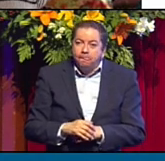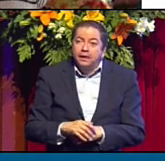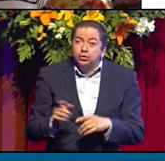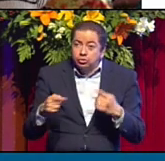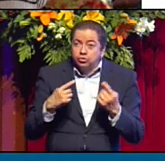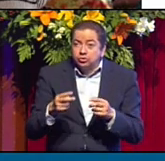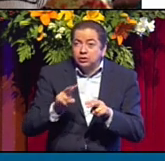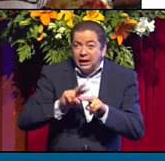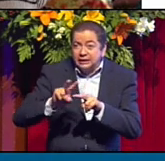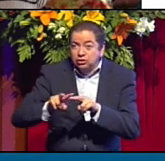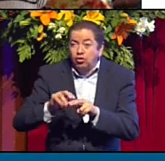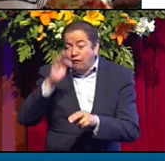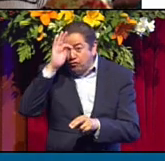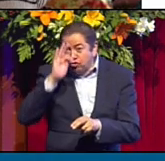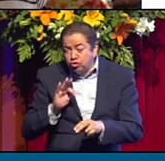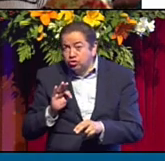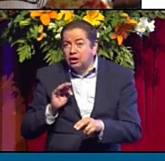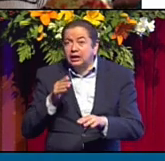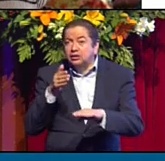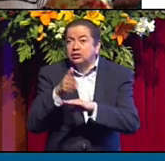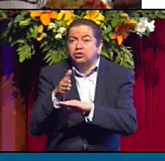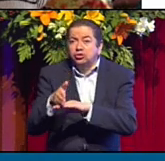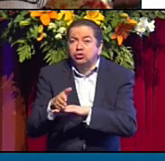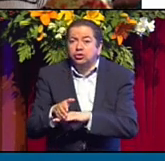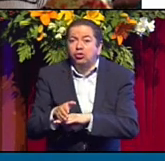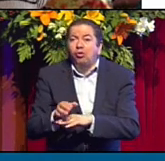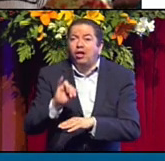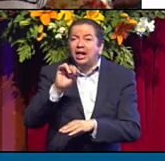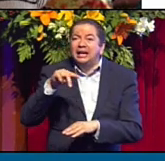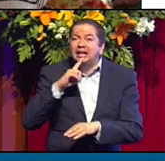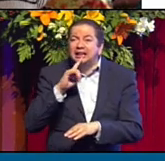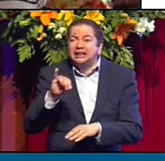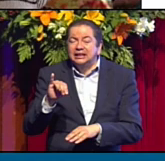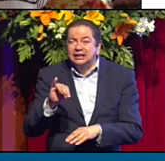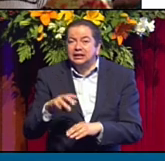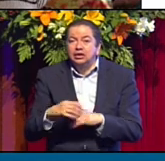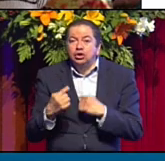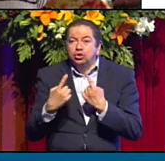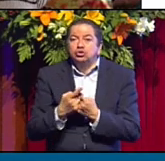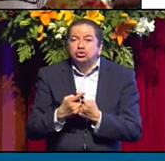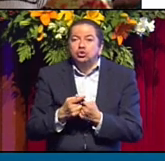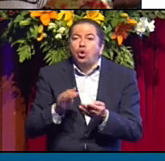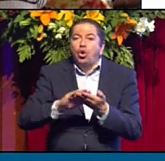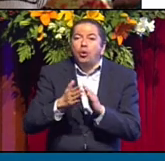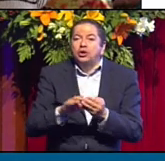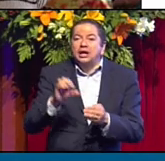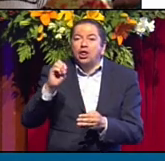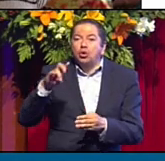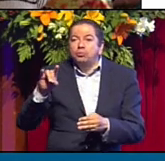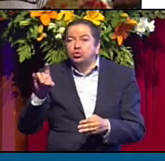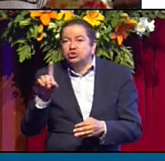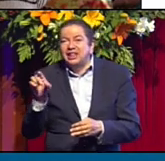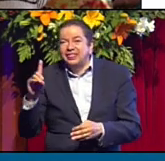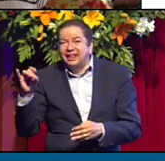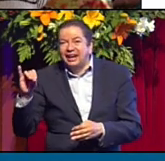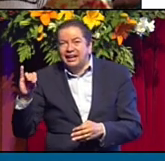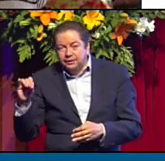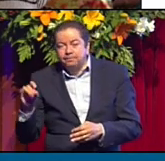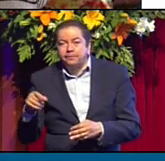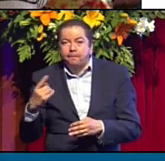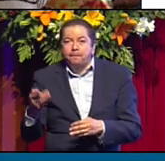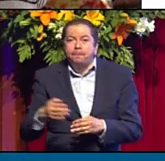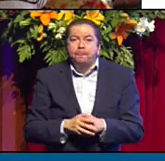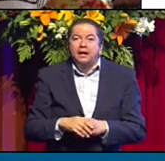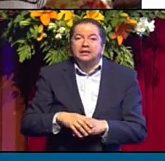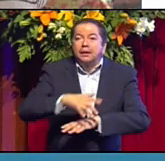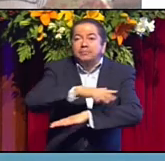lo importante, y estuvieron nuestros funcionarios en Inti Raymi, comunidad Apus de Elqui, que se reunió muy tempranito y en la